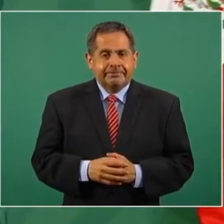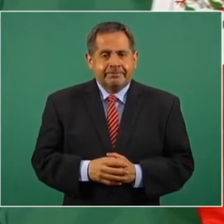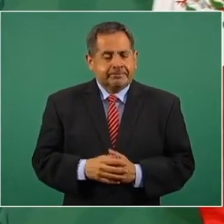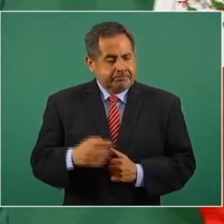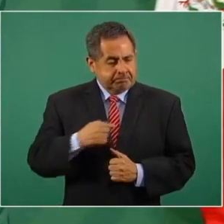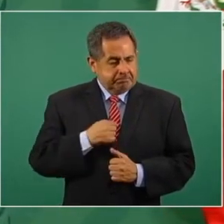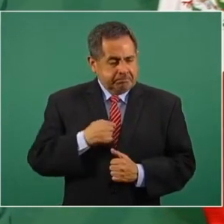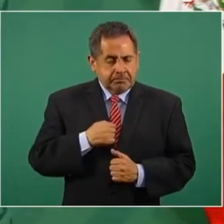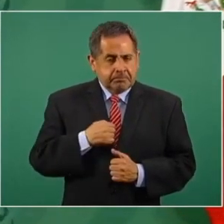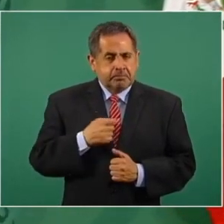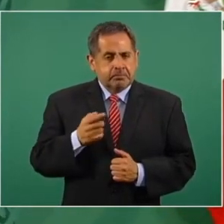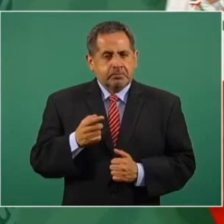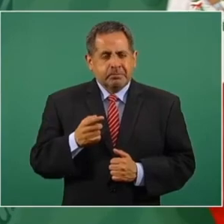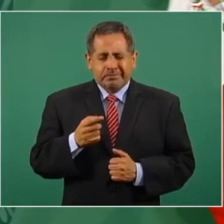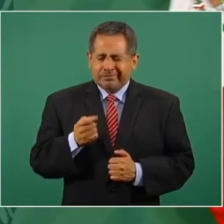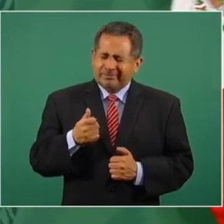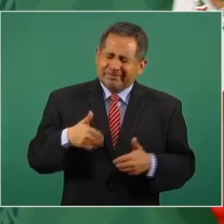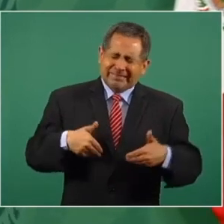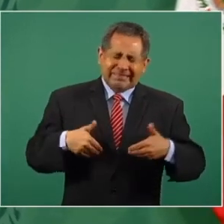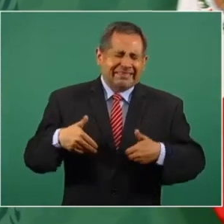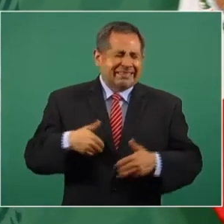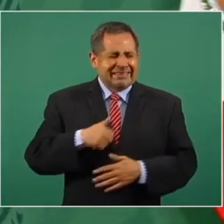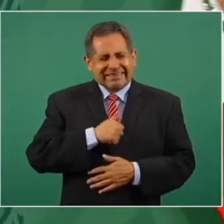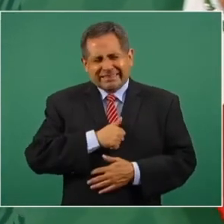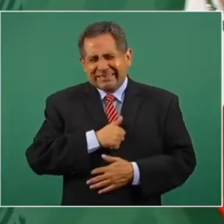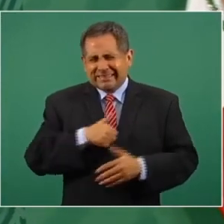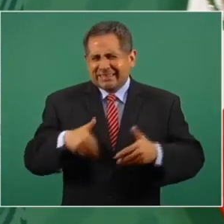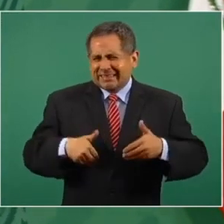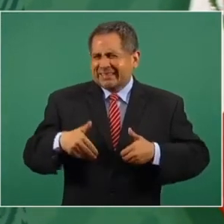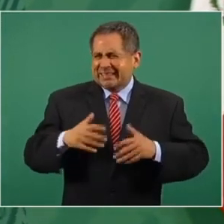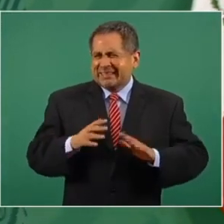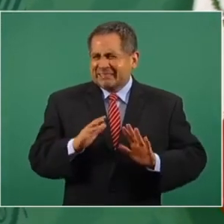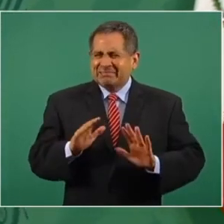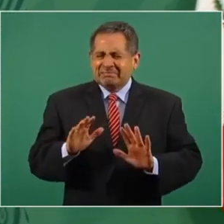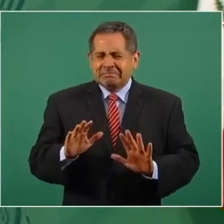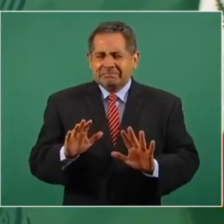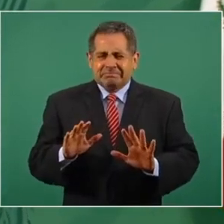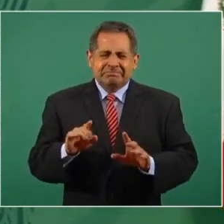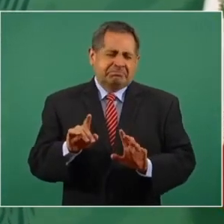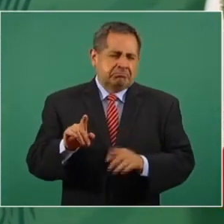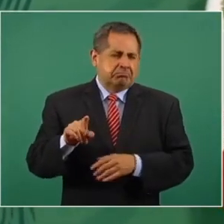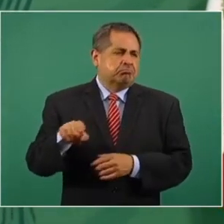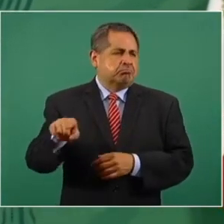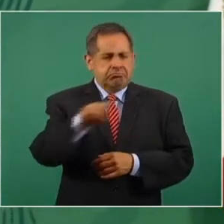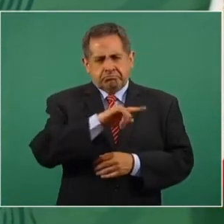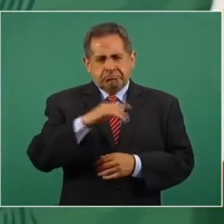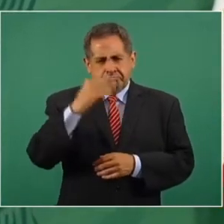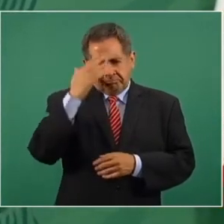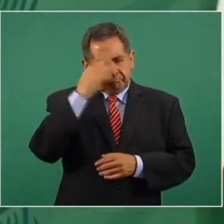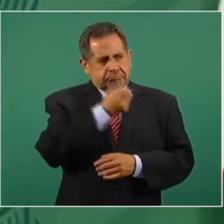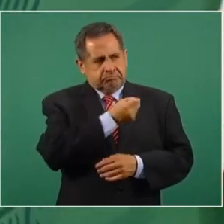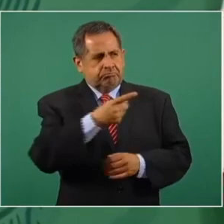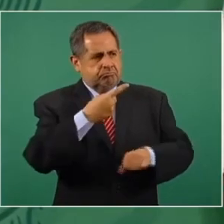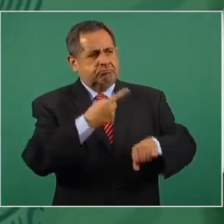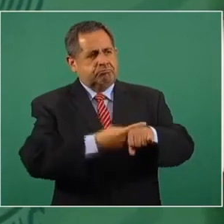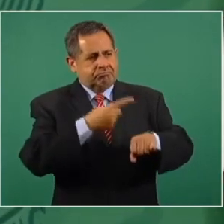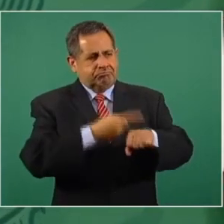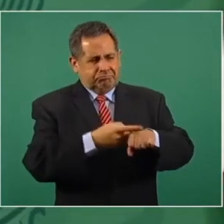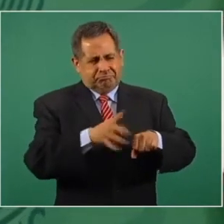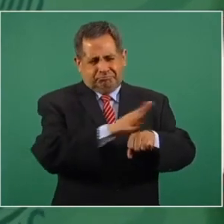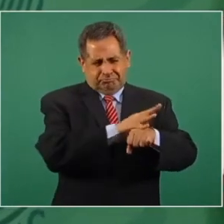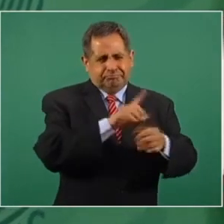Estuve con molestias, lo que ya todo mundo que ha padecido esta enfermedad